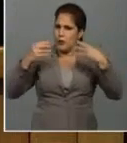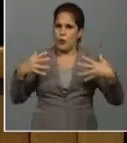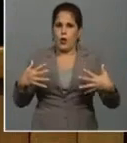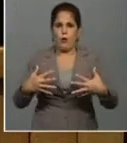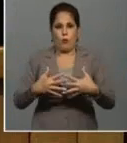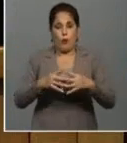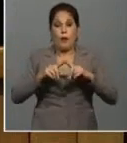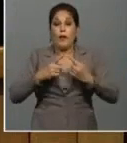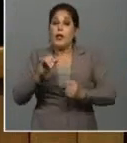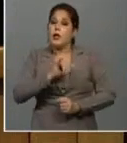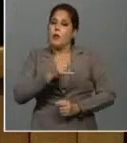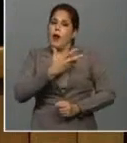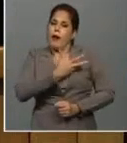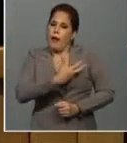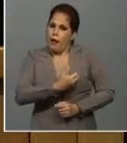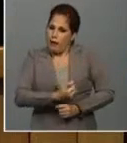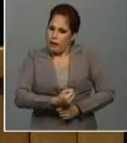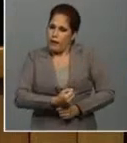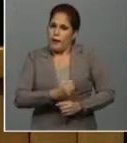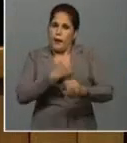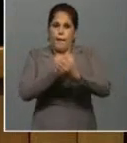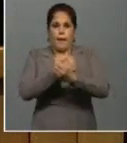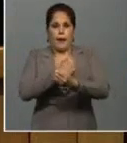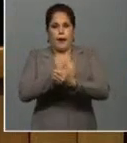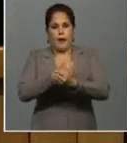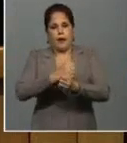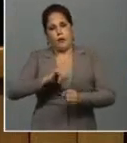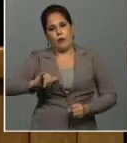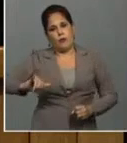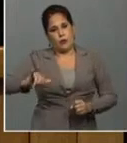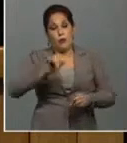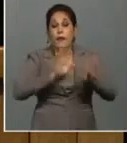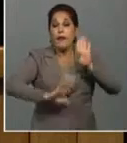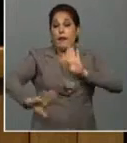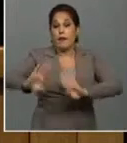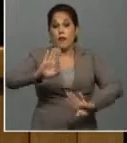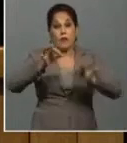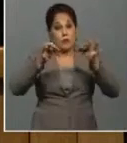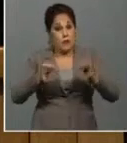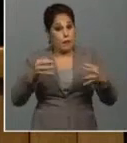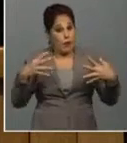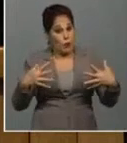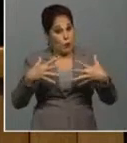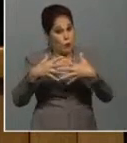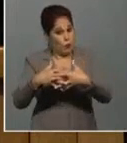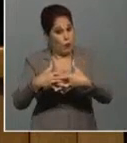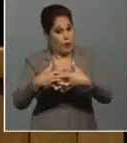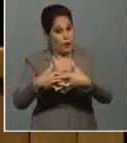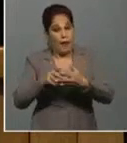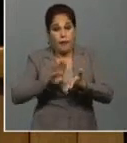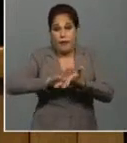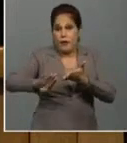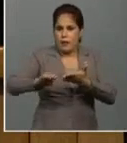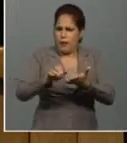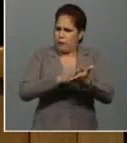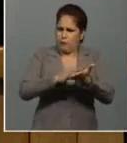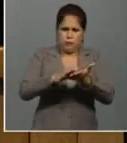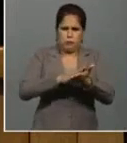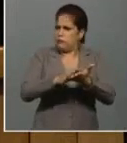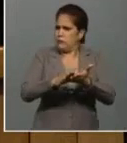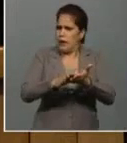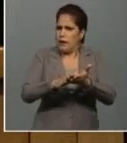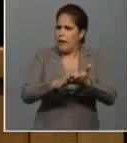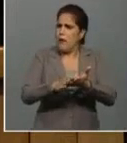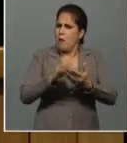pero también las angustias ante peligros comunes defenderemos esa unidad sin discriminar sin dar